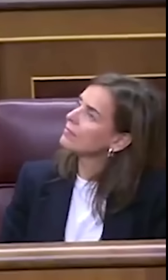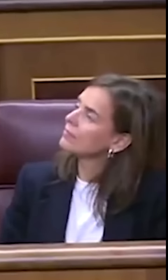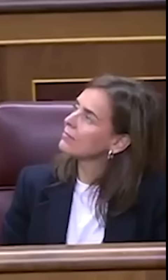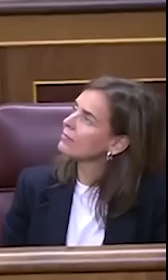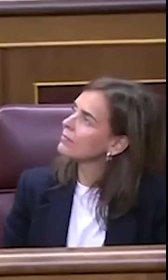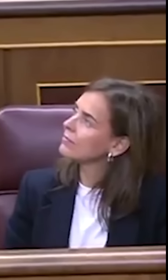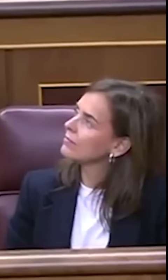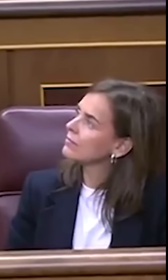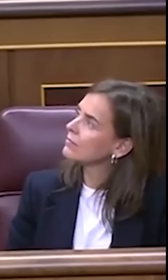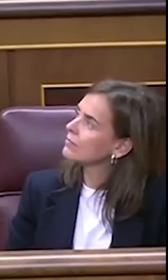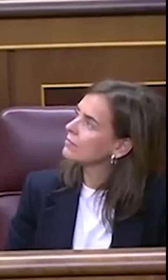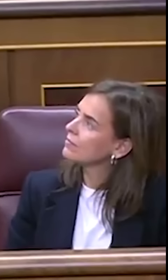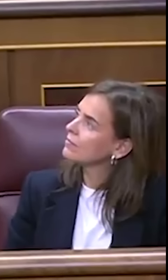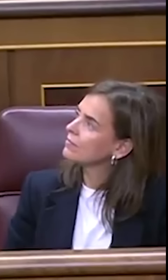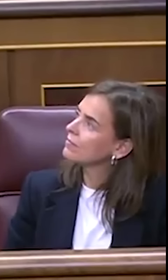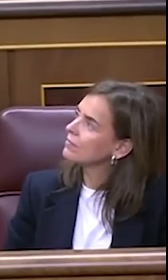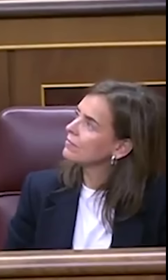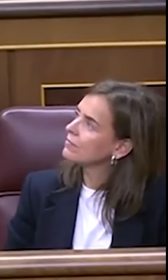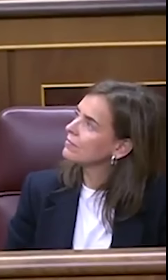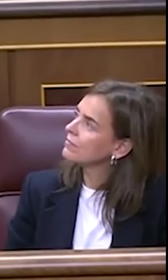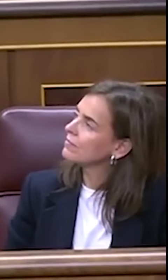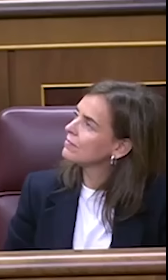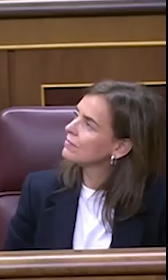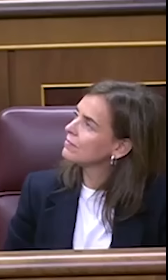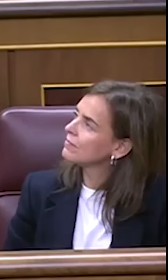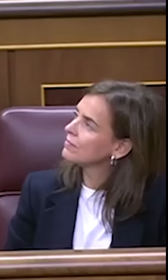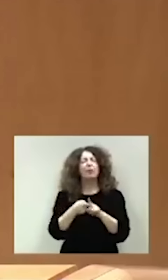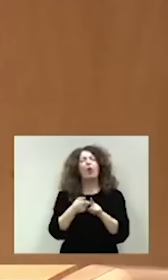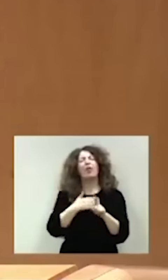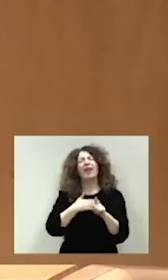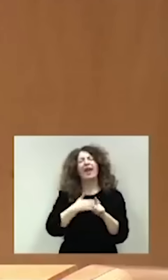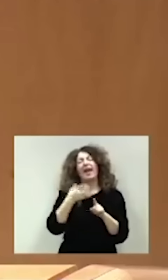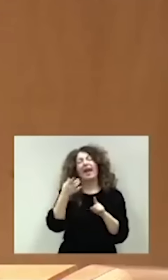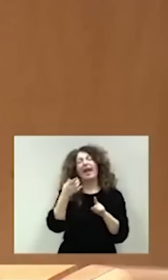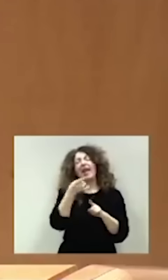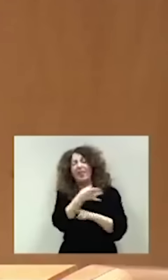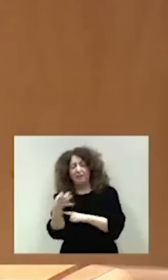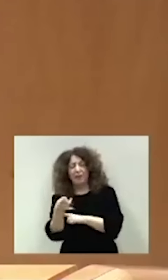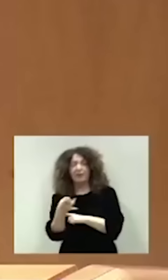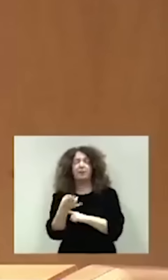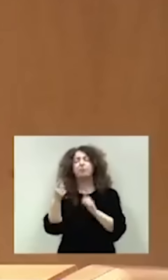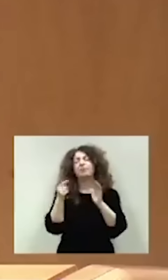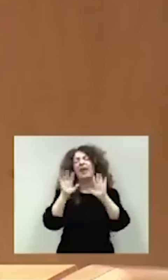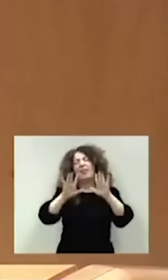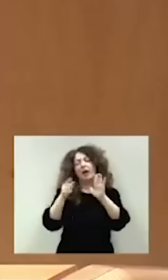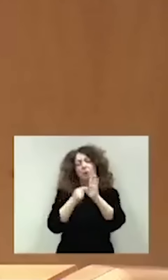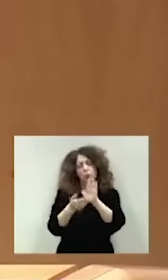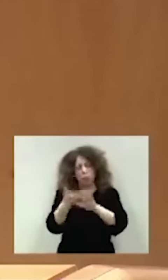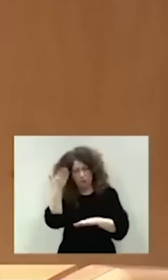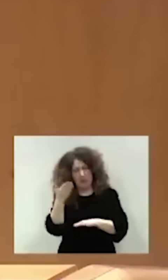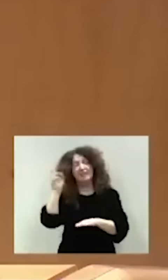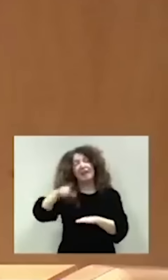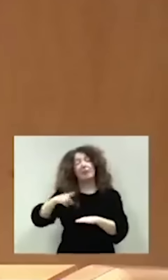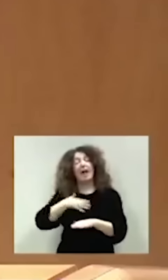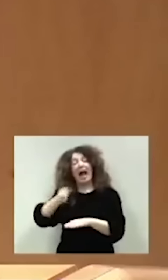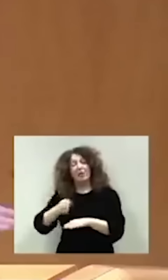últimos coletazos de vida. Y es que a estas alturas no hay ni un solo ministro ni socialista que pertenezca al entorno cercano a Pedro Sánchez